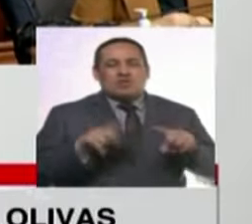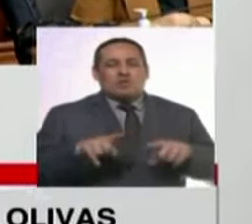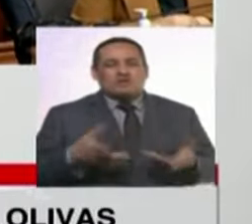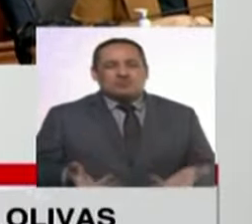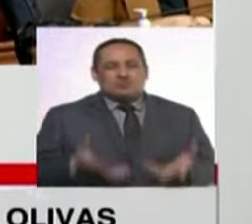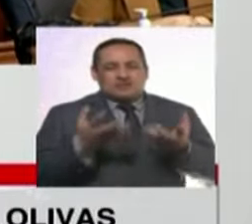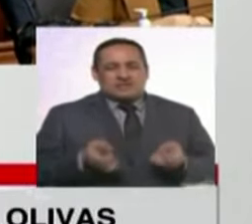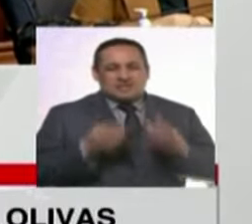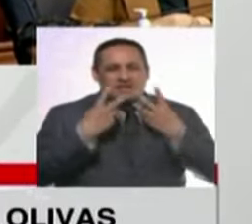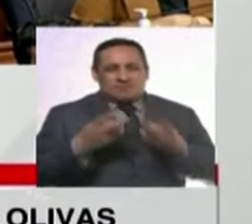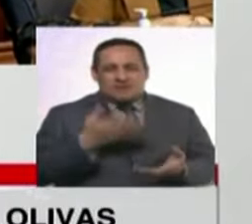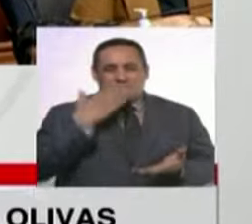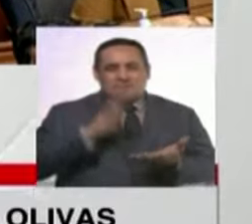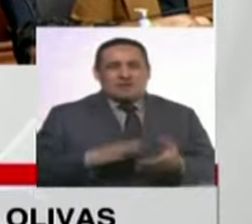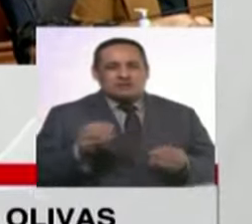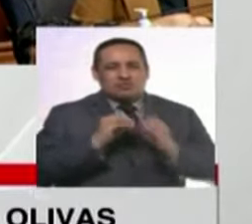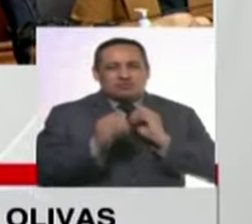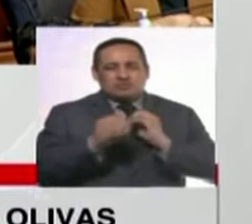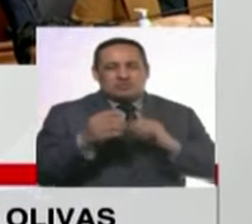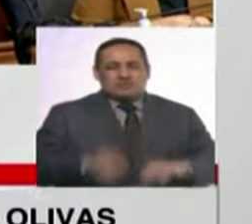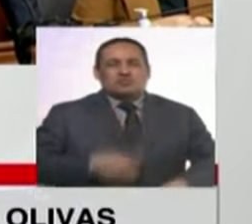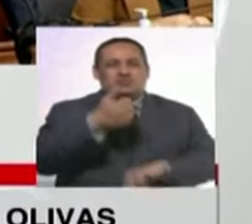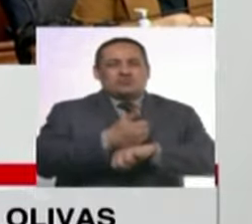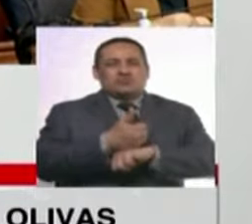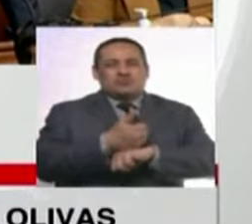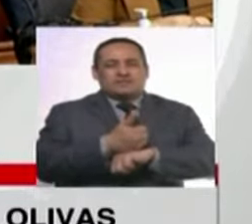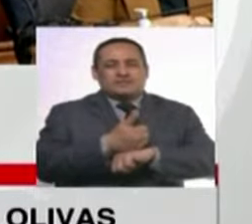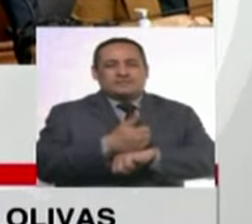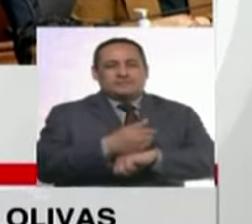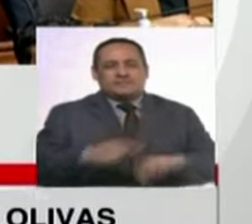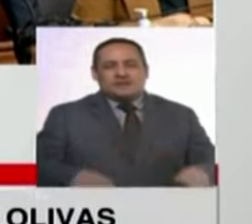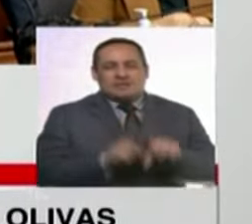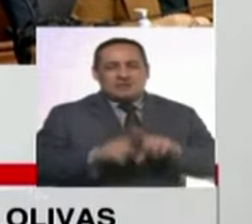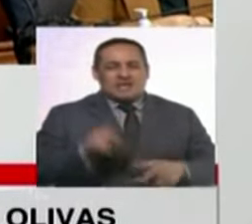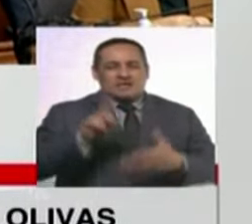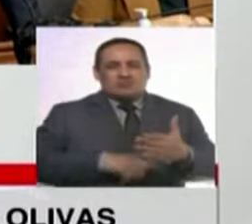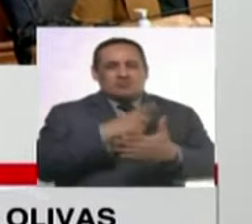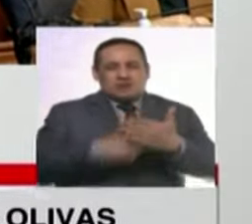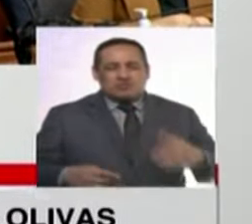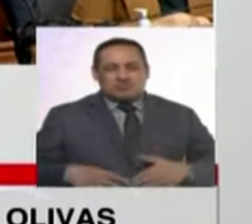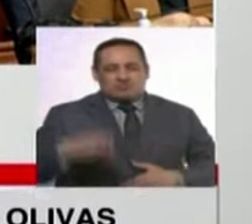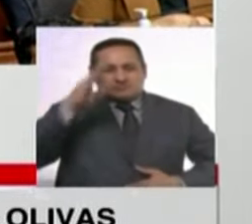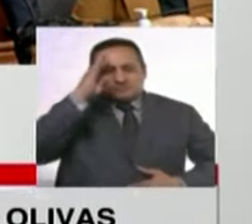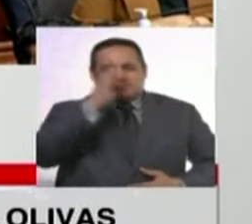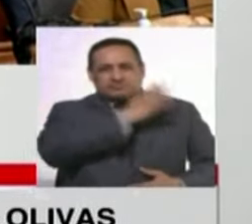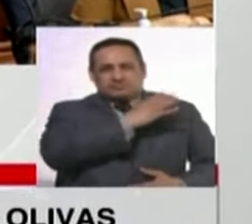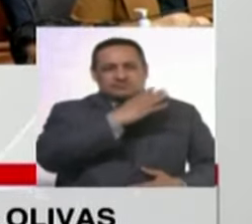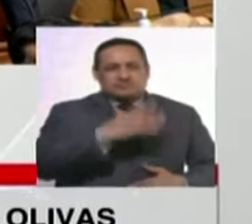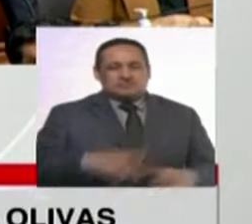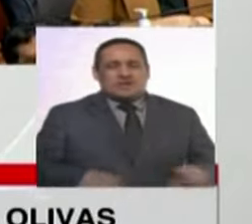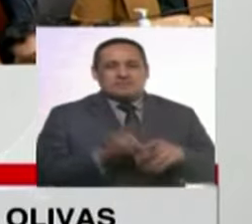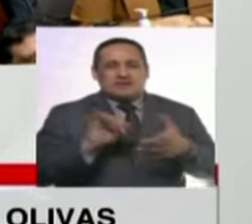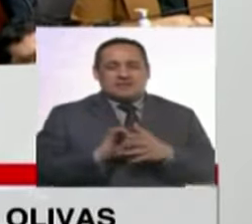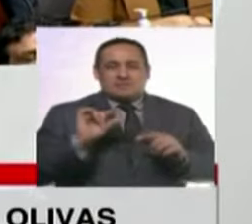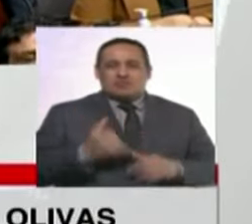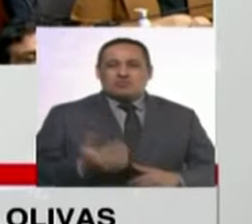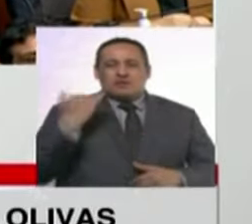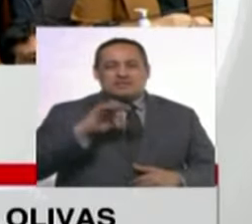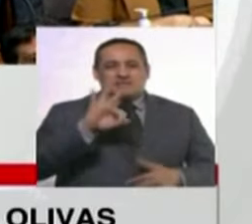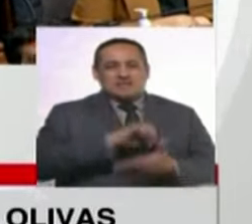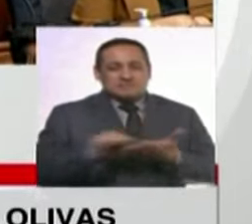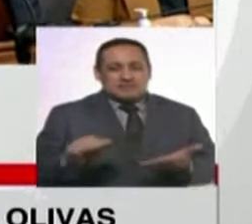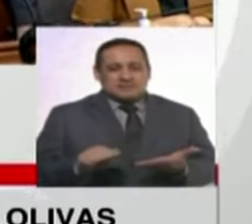hay inestabilidad en el alto mando ha cesado un comandante general que recién tenía